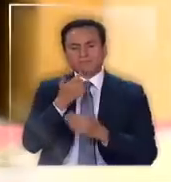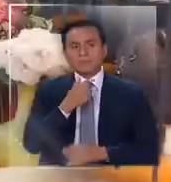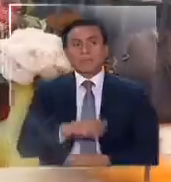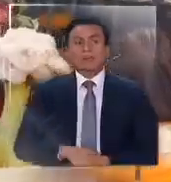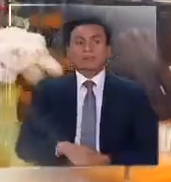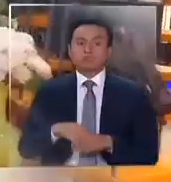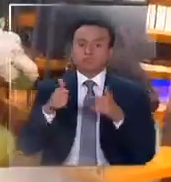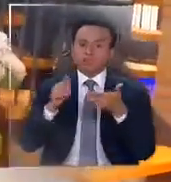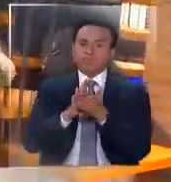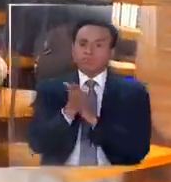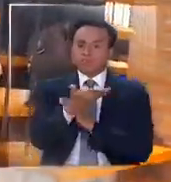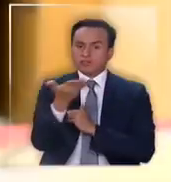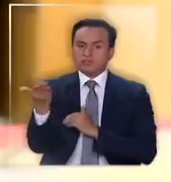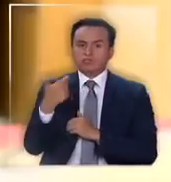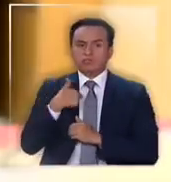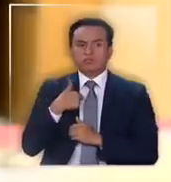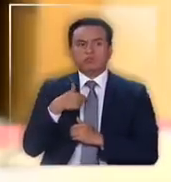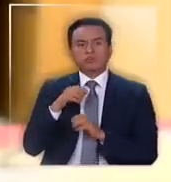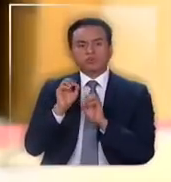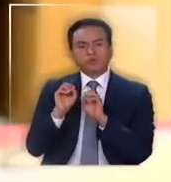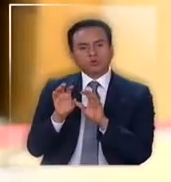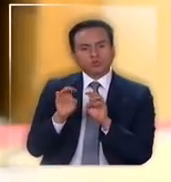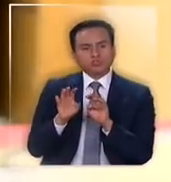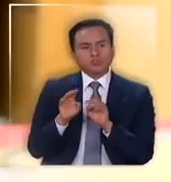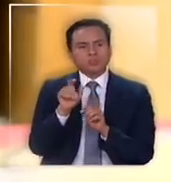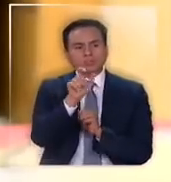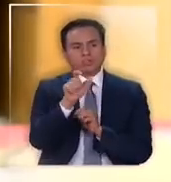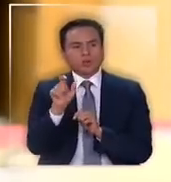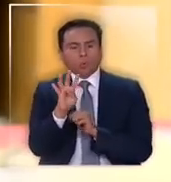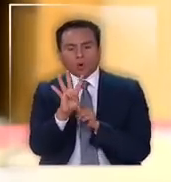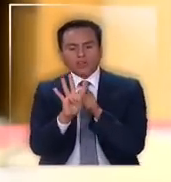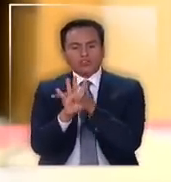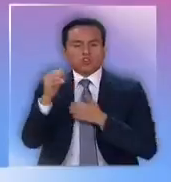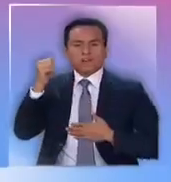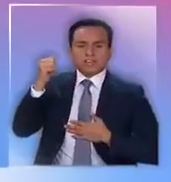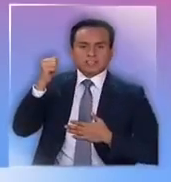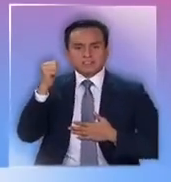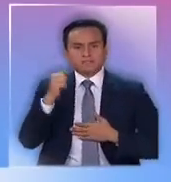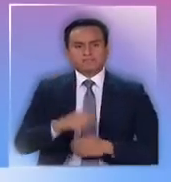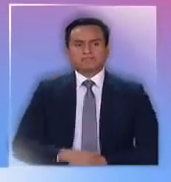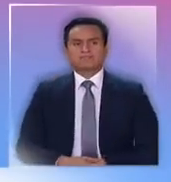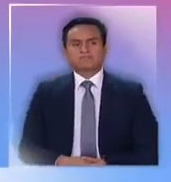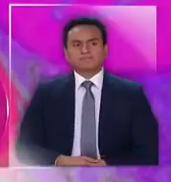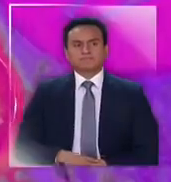Toda la suerte para ellos, mamá. Voy a ser coach de los chicos, de 4 de los bailarines.